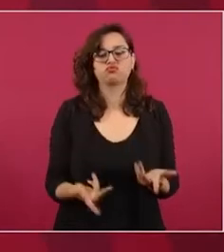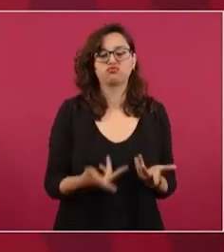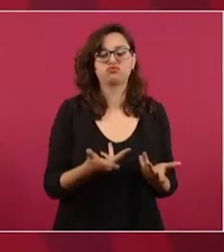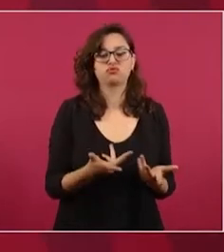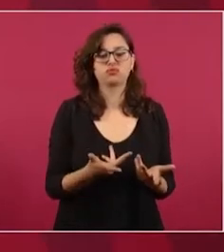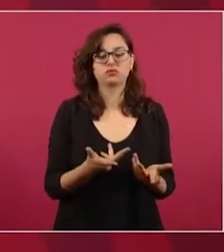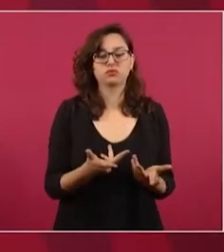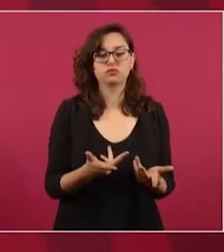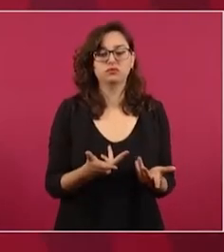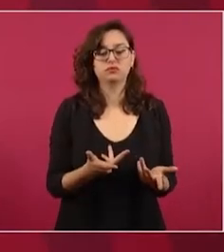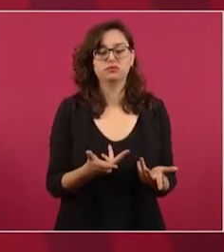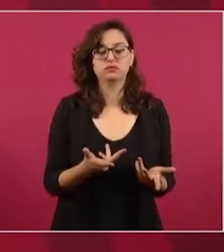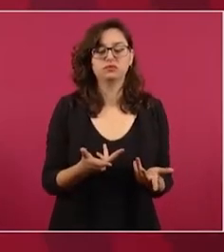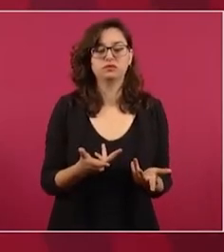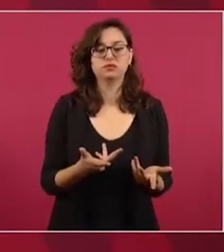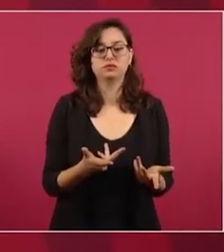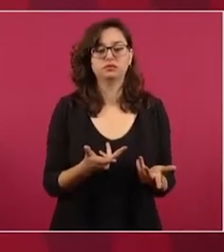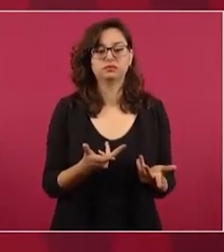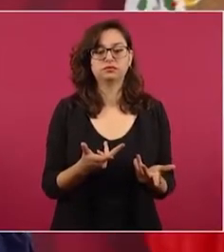que tienen que ver